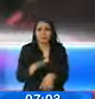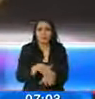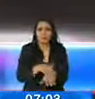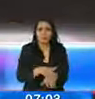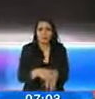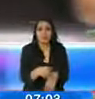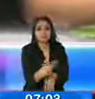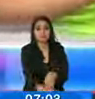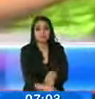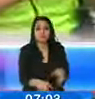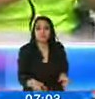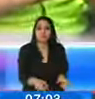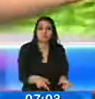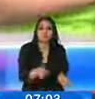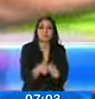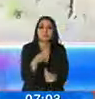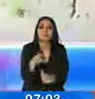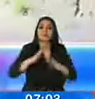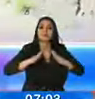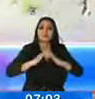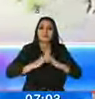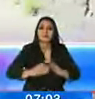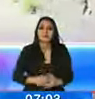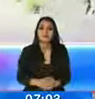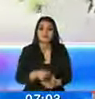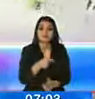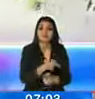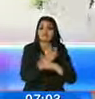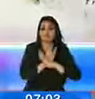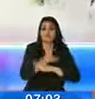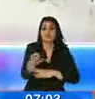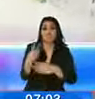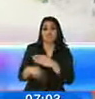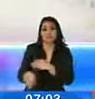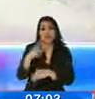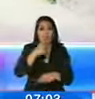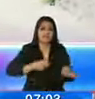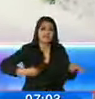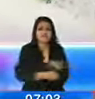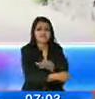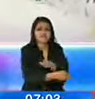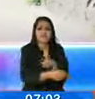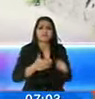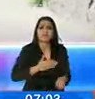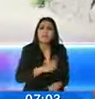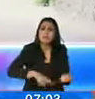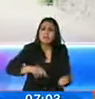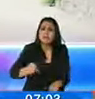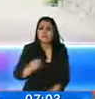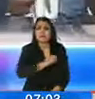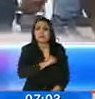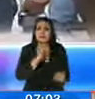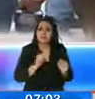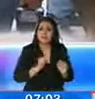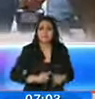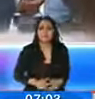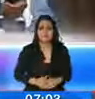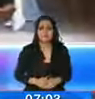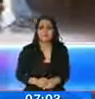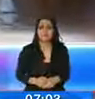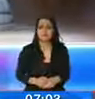dejado en una vereda cerca de su vivienda. En defensa de su hijo, estos señores le meten una apuñalada a mi hermano en el corazón. Tras